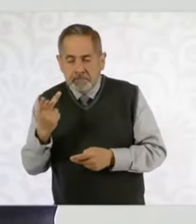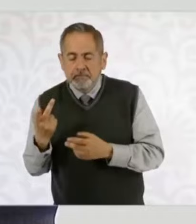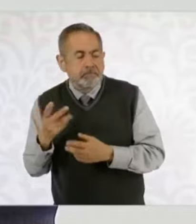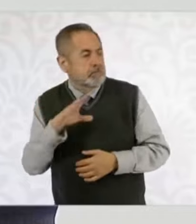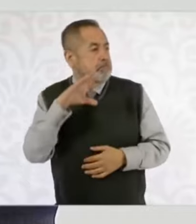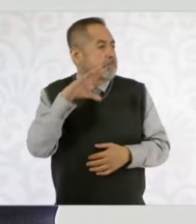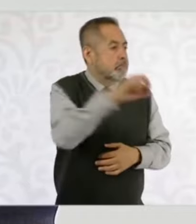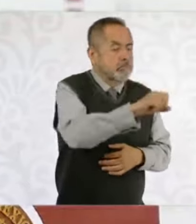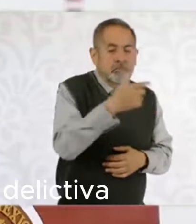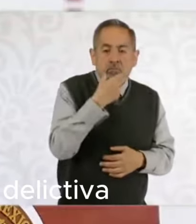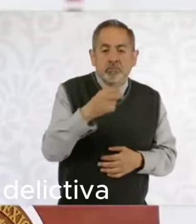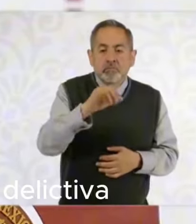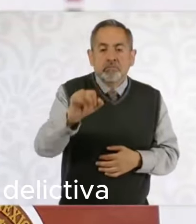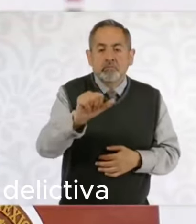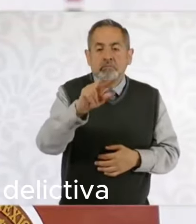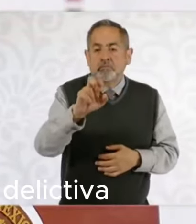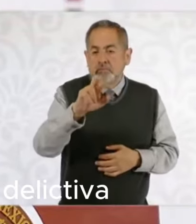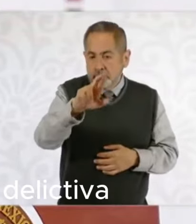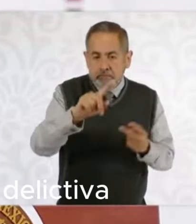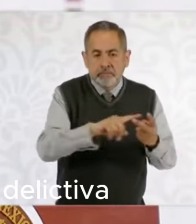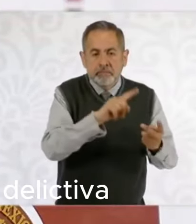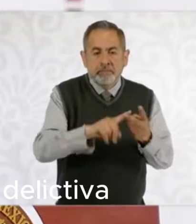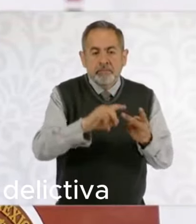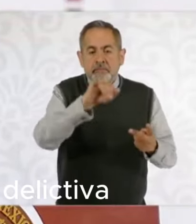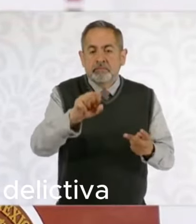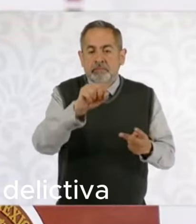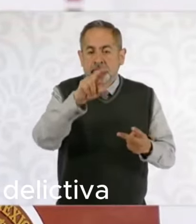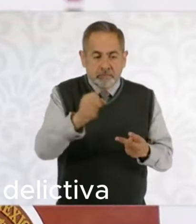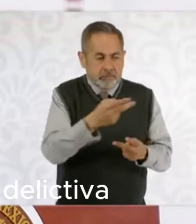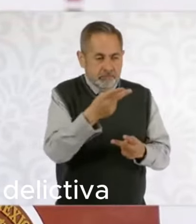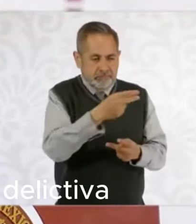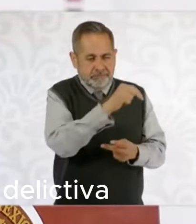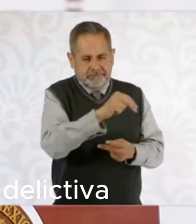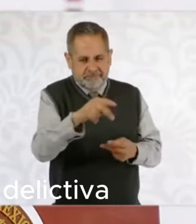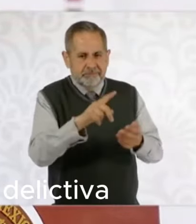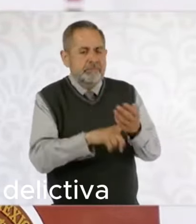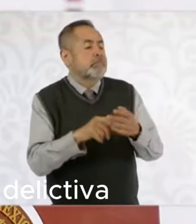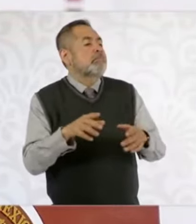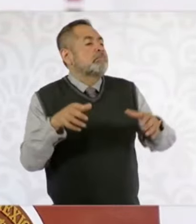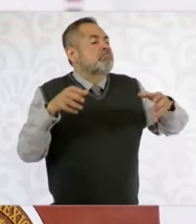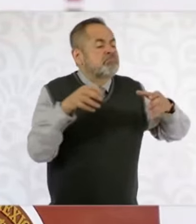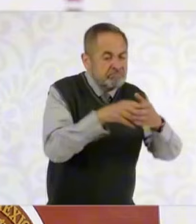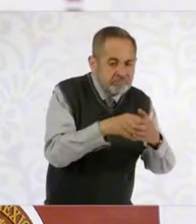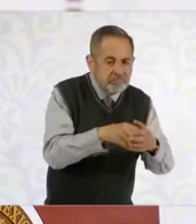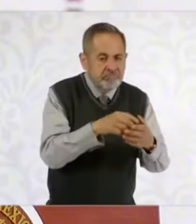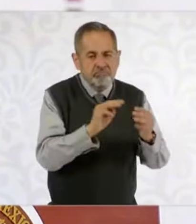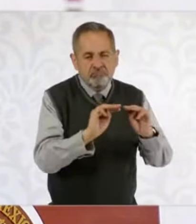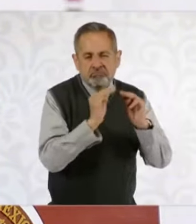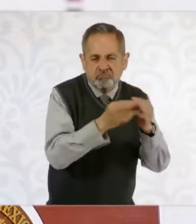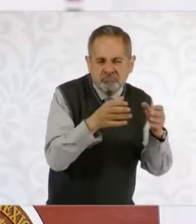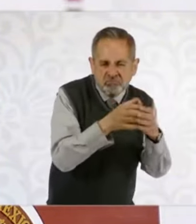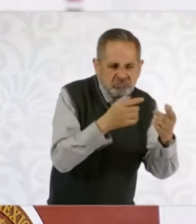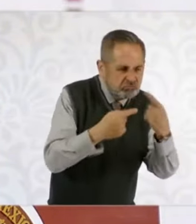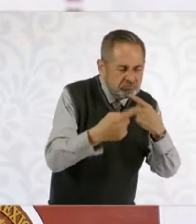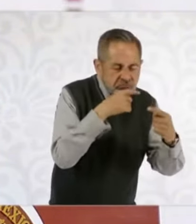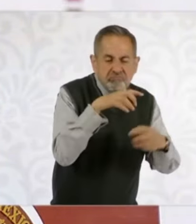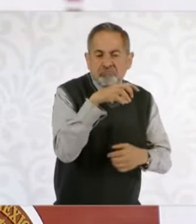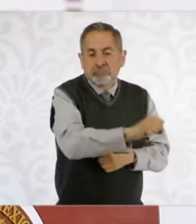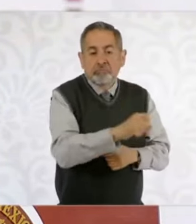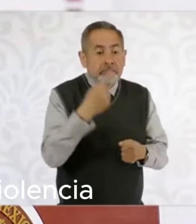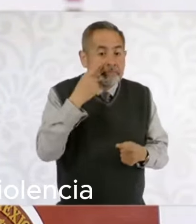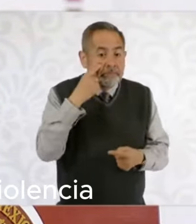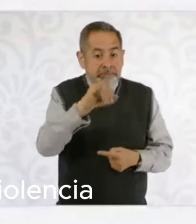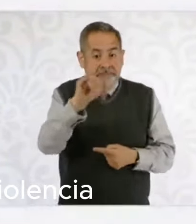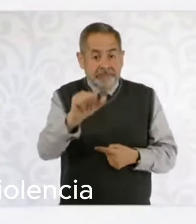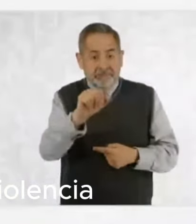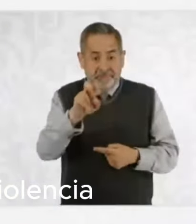Javier Feliciano N. y Jesús Carmelo N., integrantes de una célula delictiva. Cabe señalar que Javier